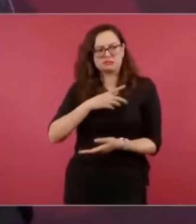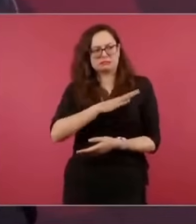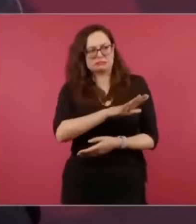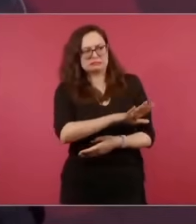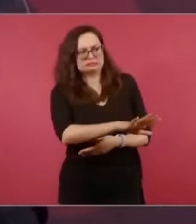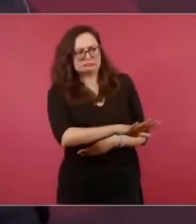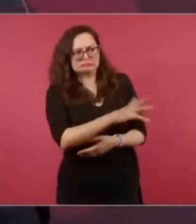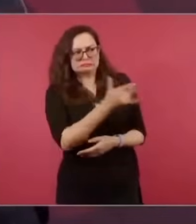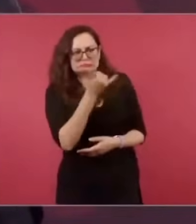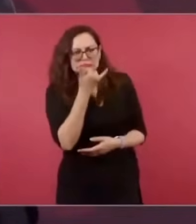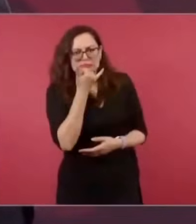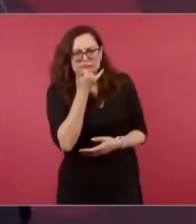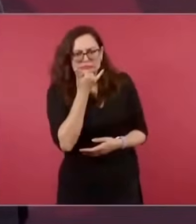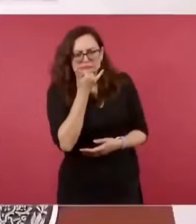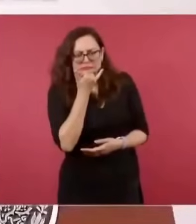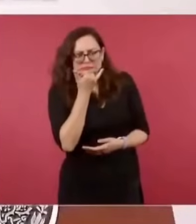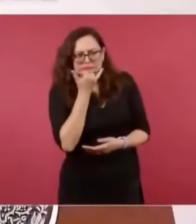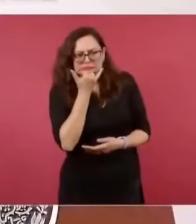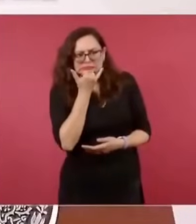habían